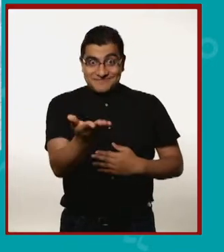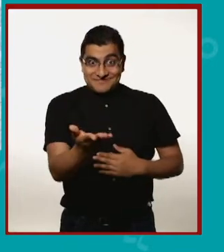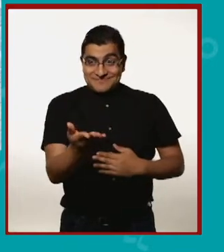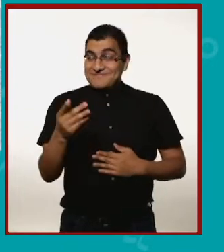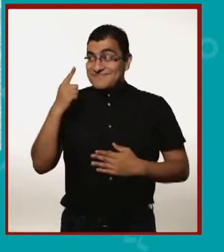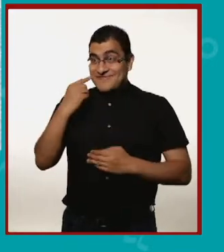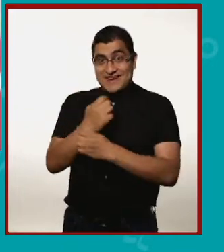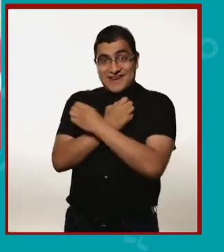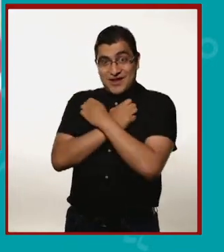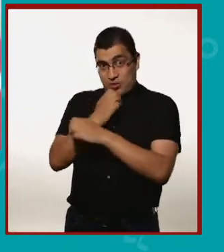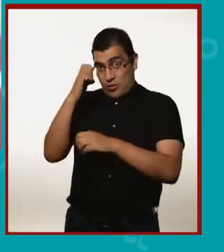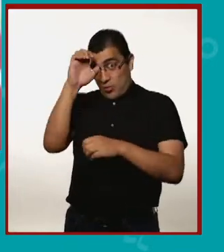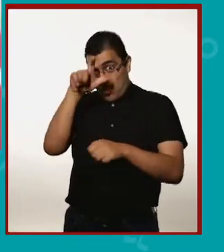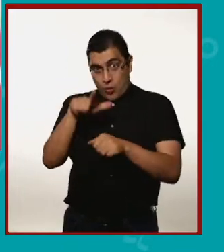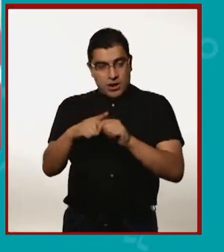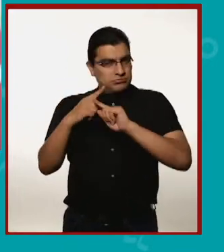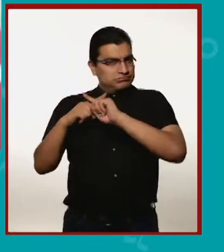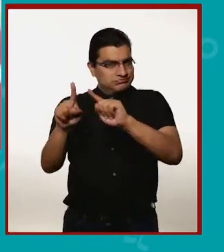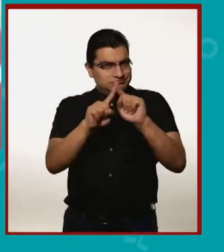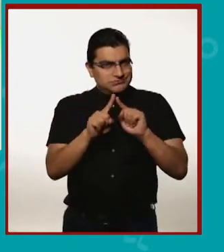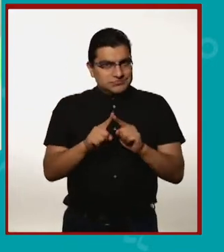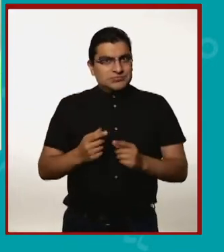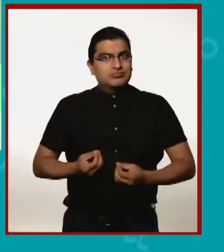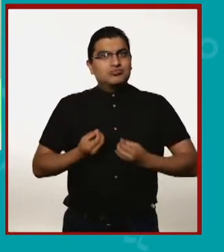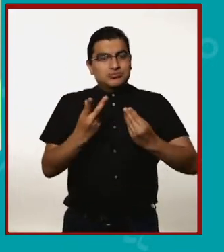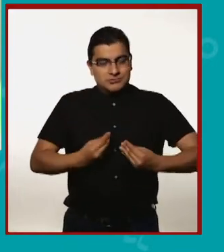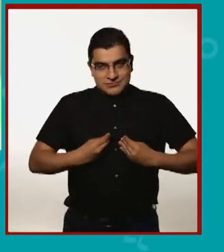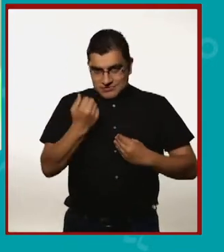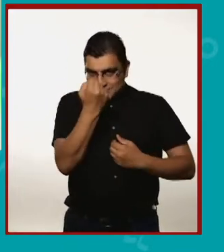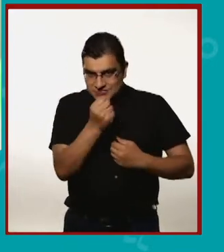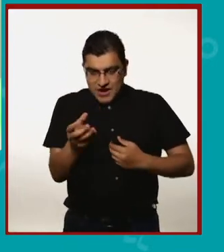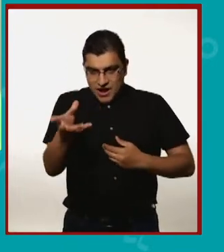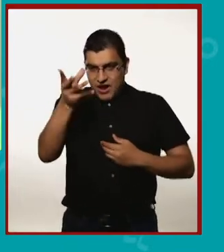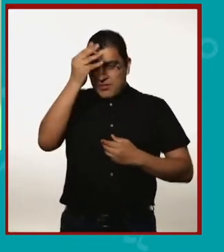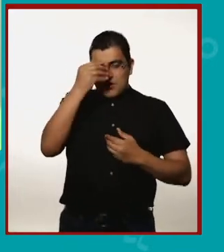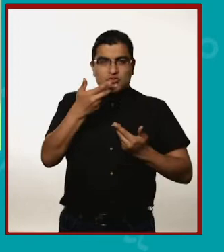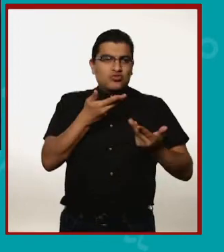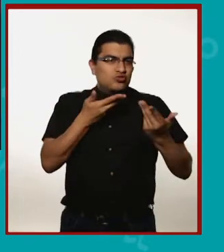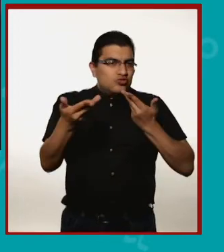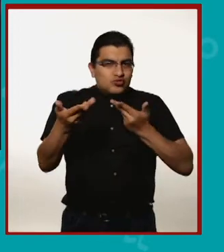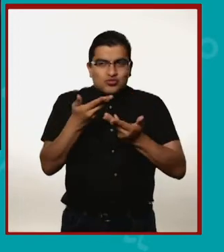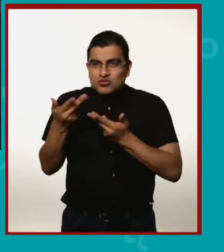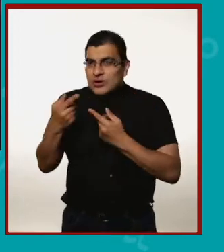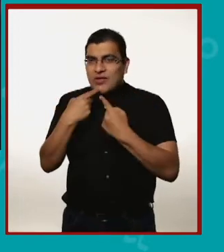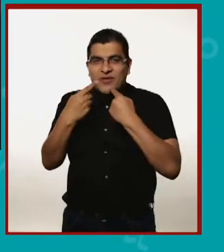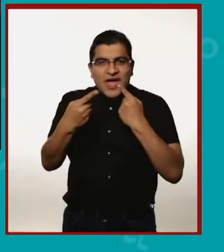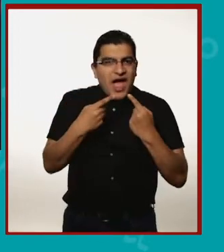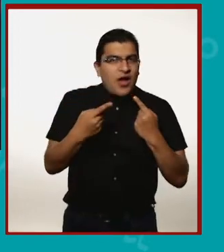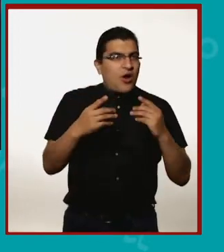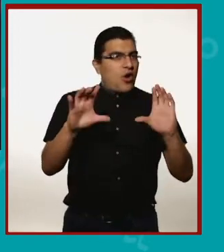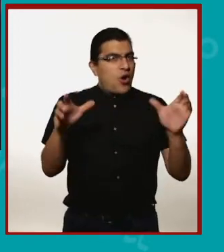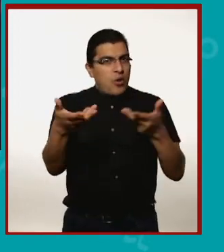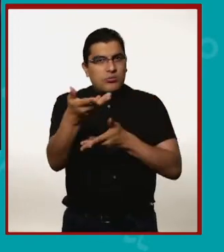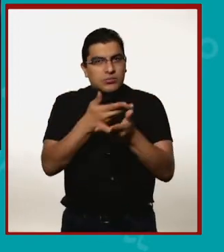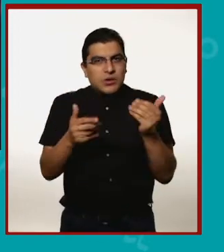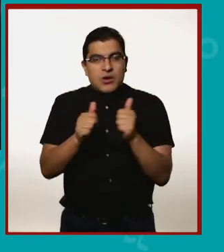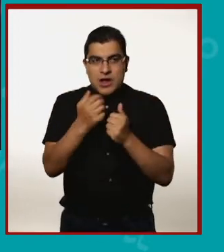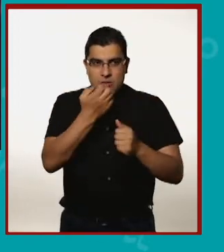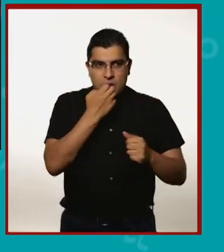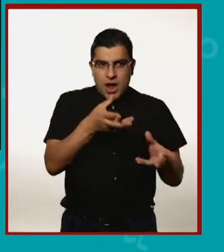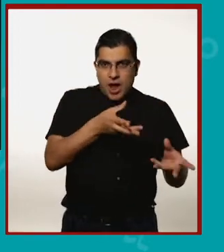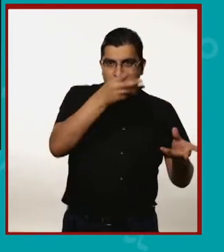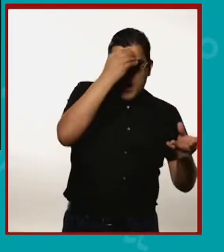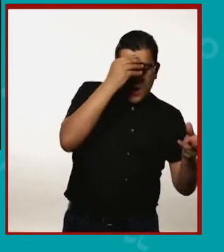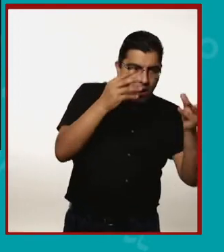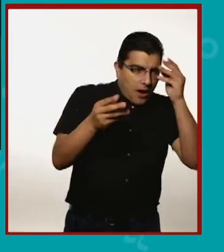De esta forma, la educación intercultural desarrolla competencias para el diálogo y la convivencia, que permiten a la comunidad y a la